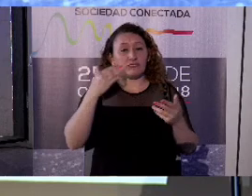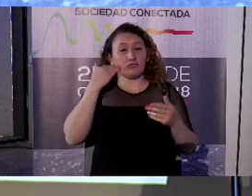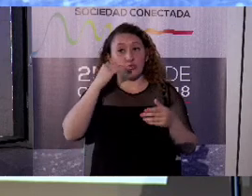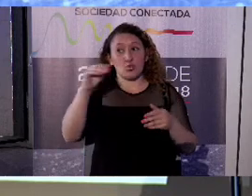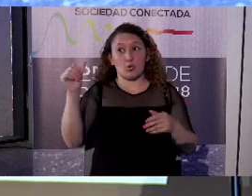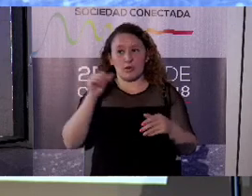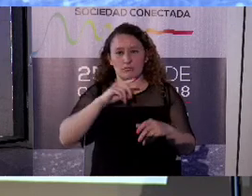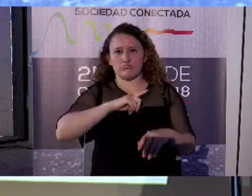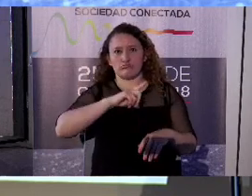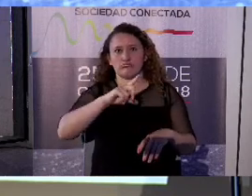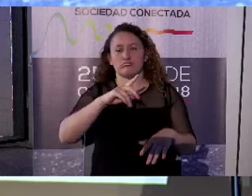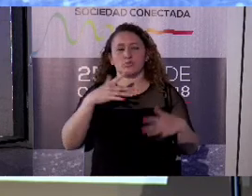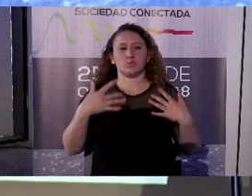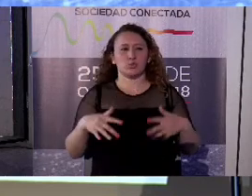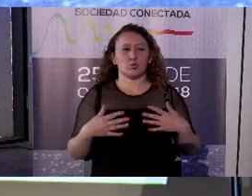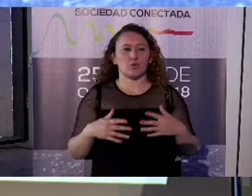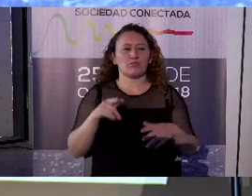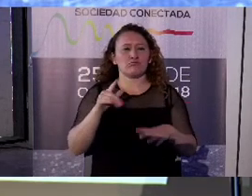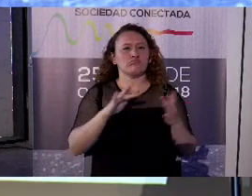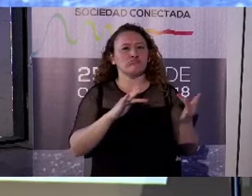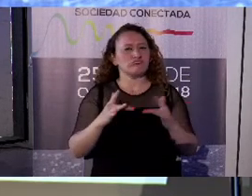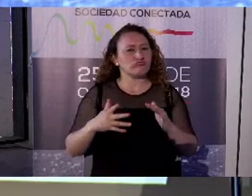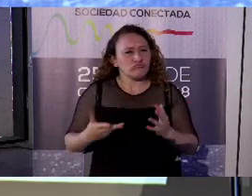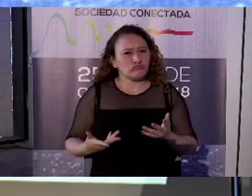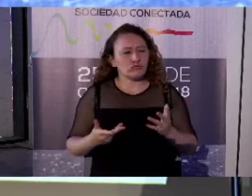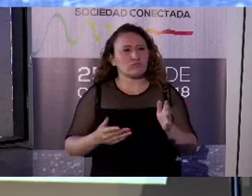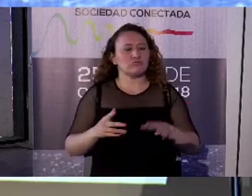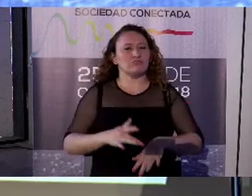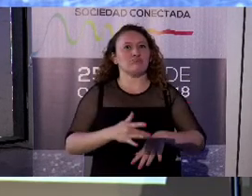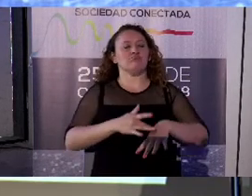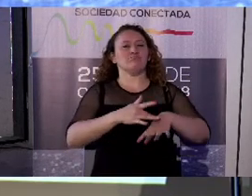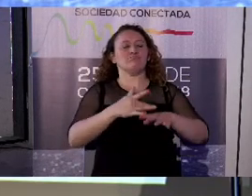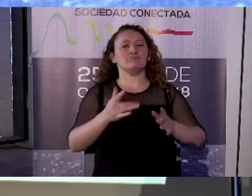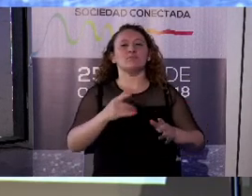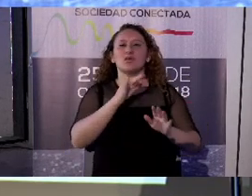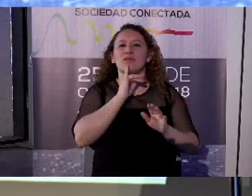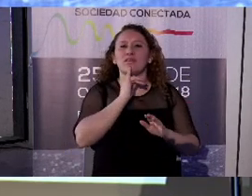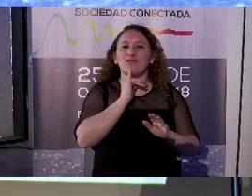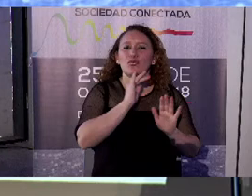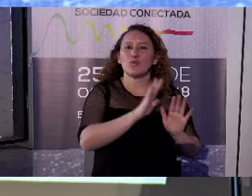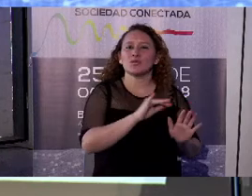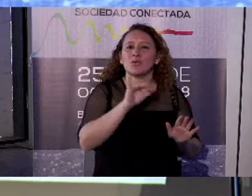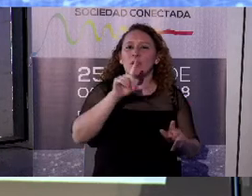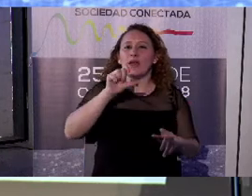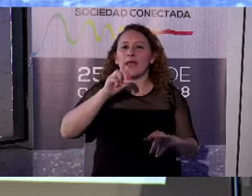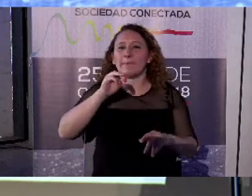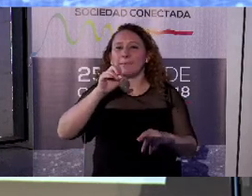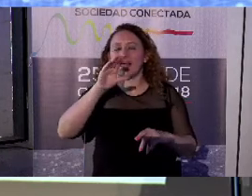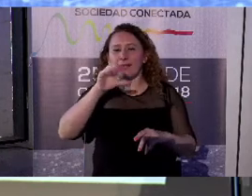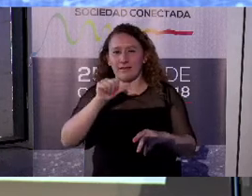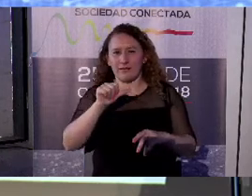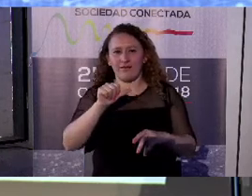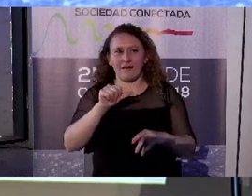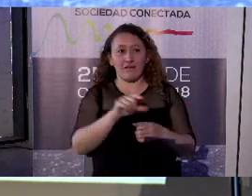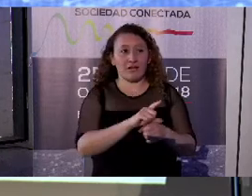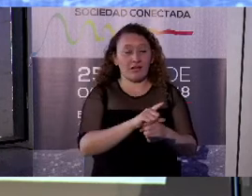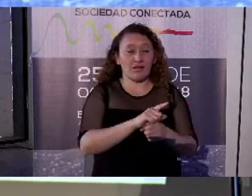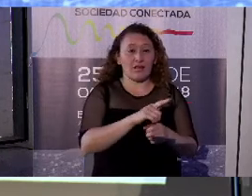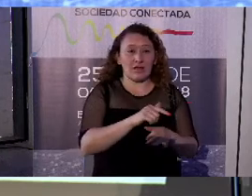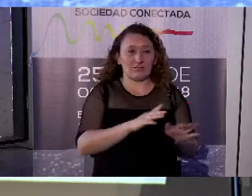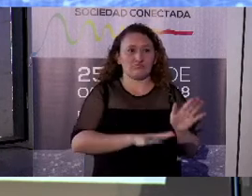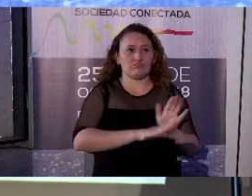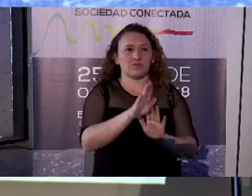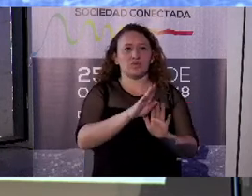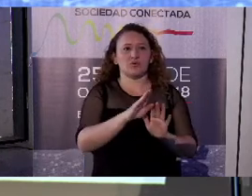red comunitaria lo que está tratando de impulsar es el desarrollo de su idoma local que se llama lenca eh Y pues ha tenido